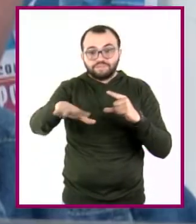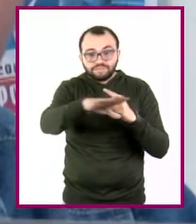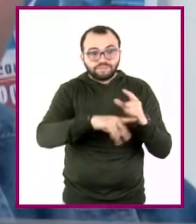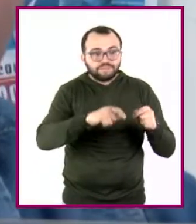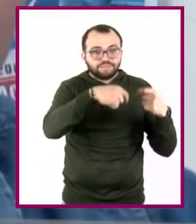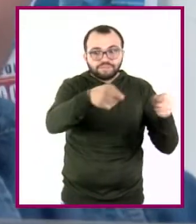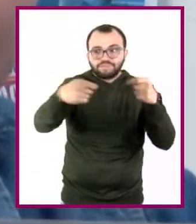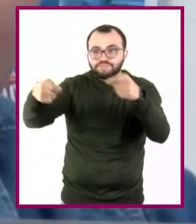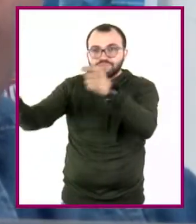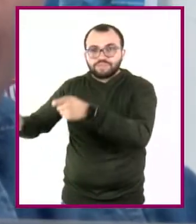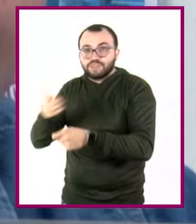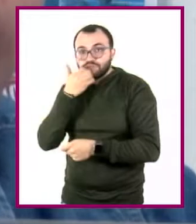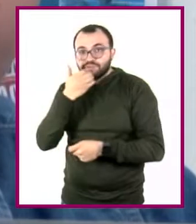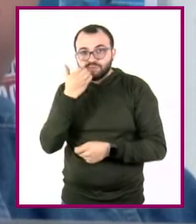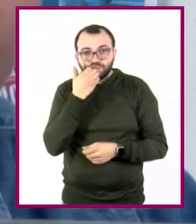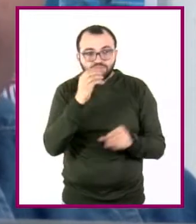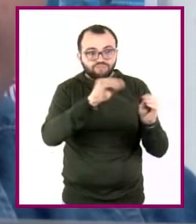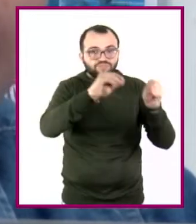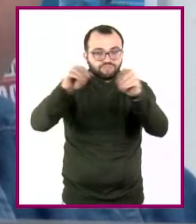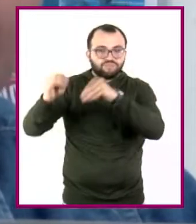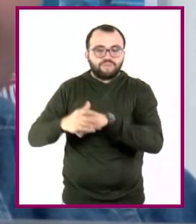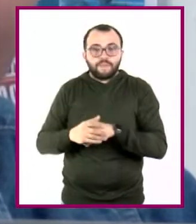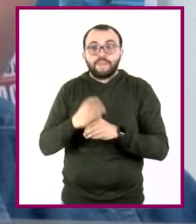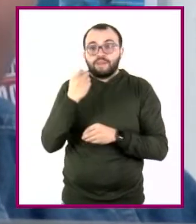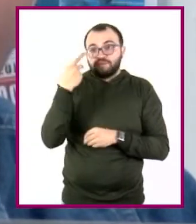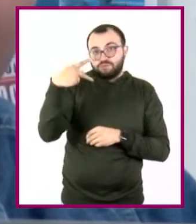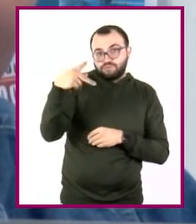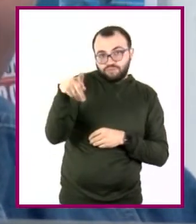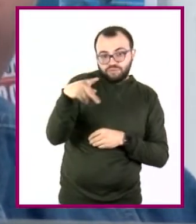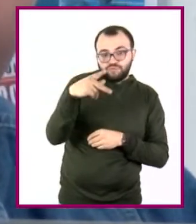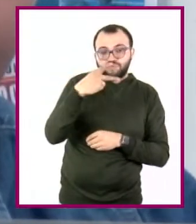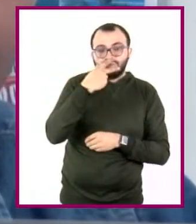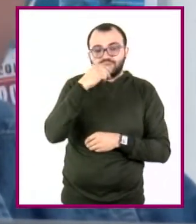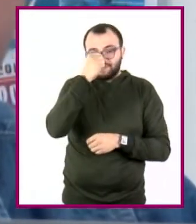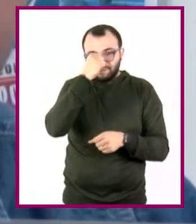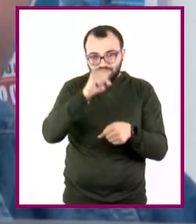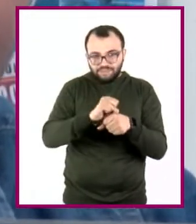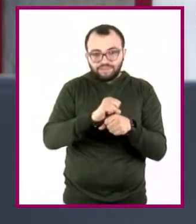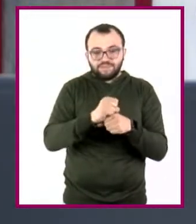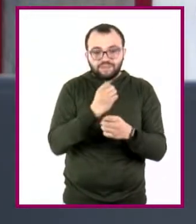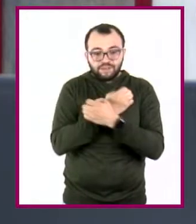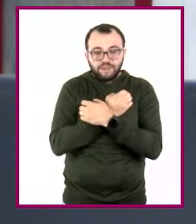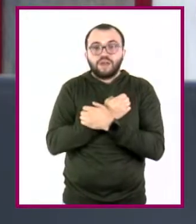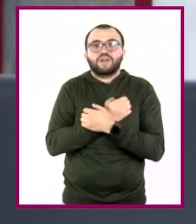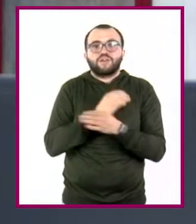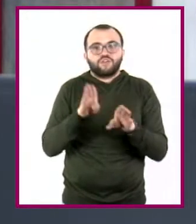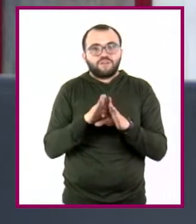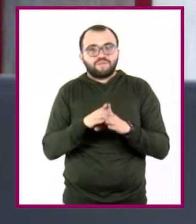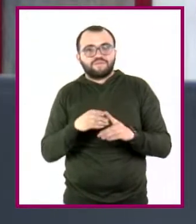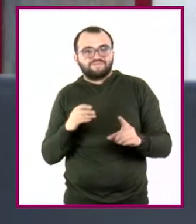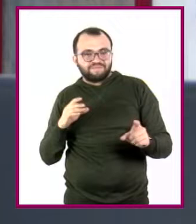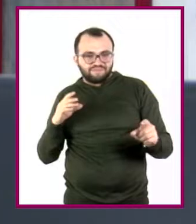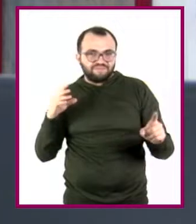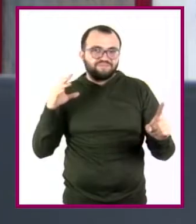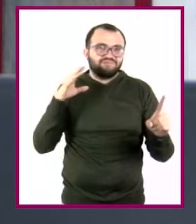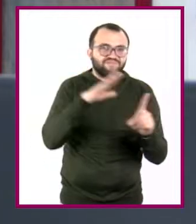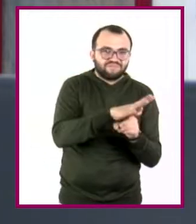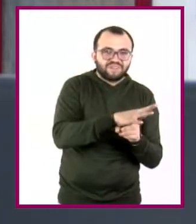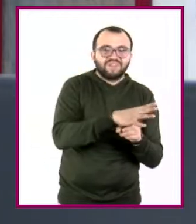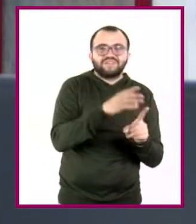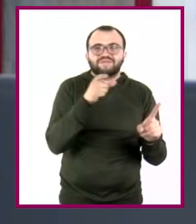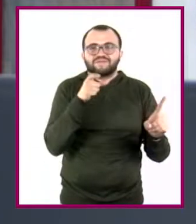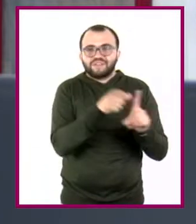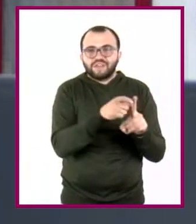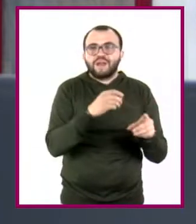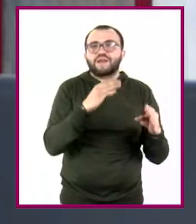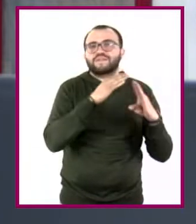escuelas. Durante el periodo de Vasconcelos se comienza la lucha contra el analfabetismo. Se crea la Escuela Rural Mexicana, se